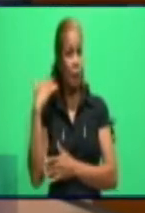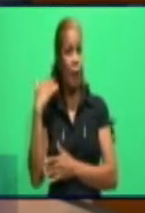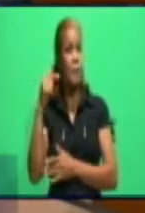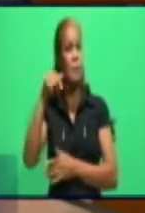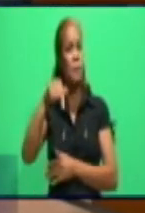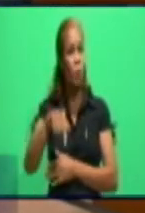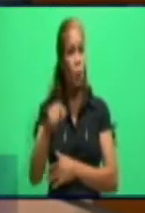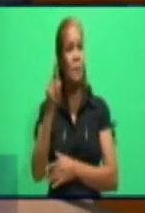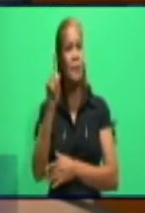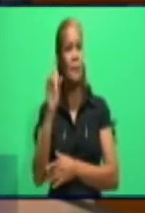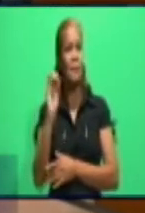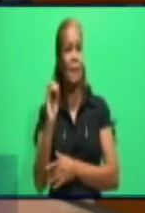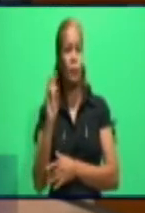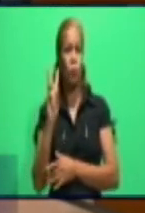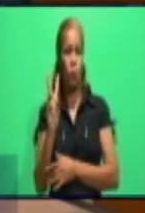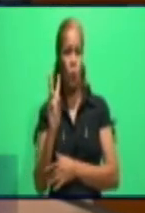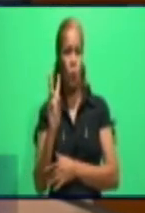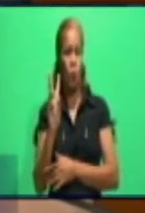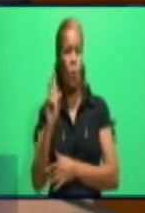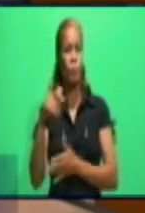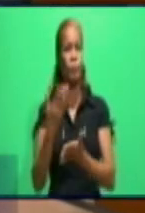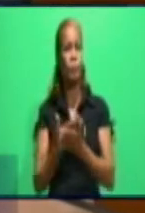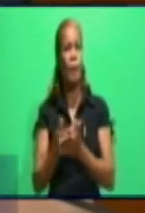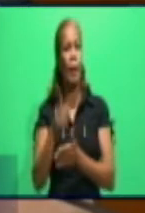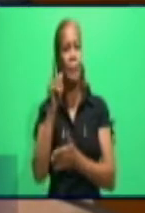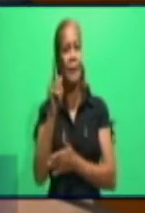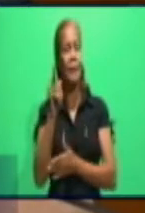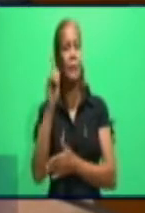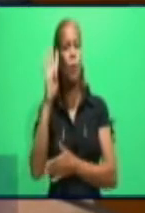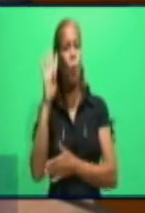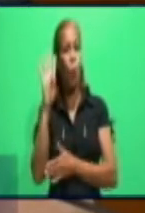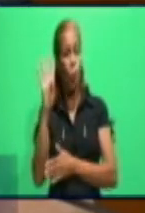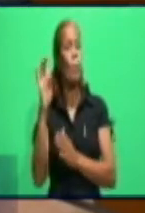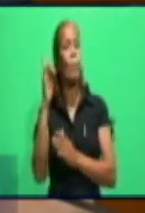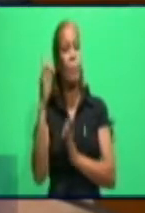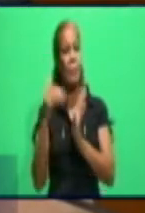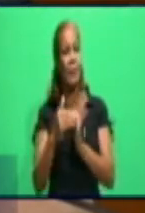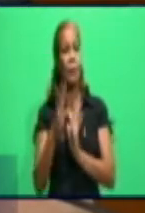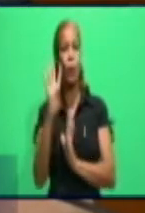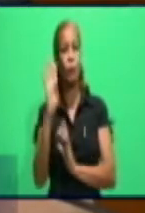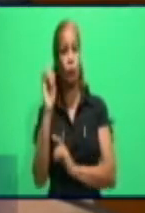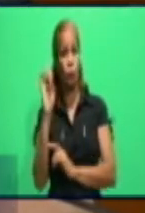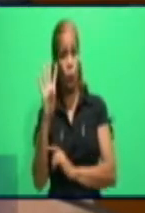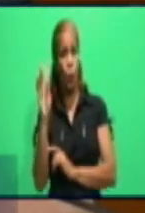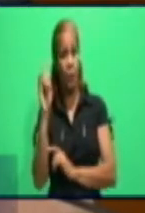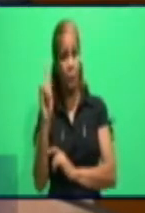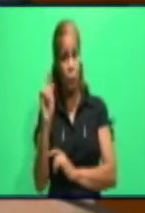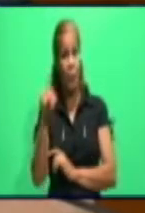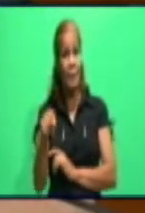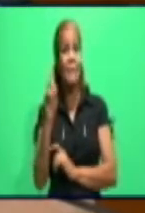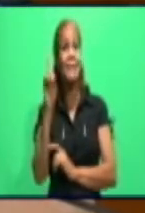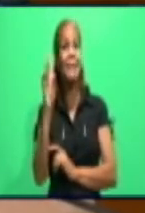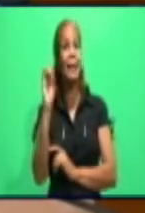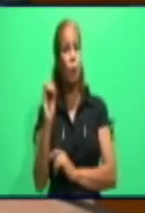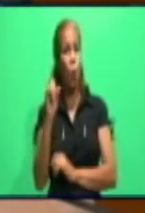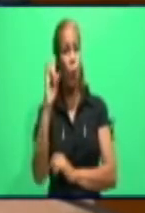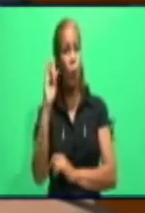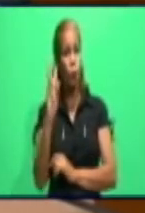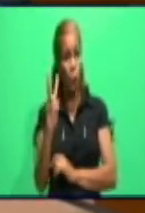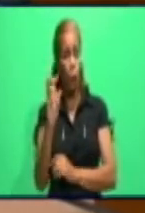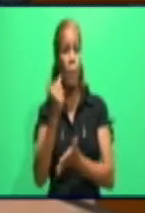bueno se recibieron mil 491 muestra en las últimas 24 horas y 102 de ellas fueron positivas